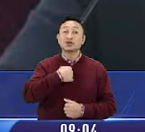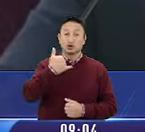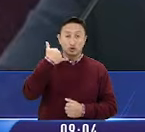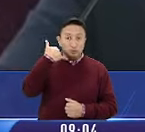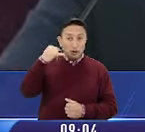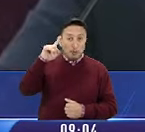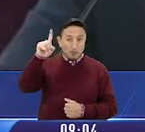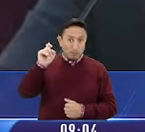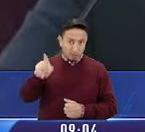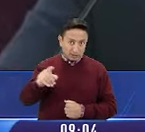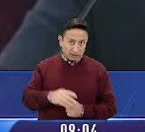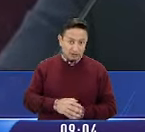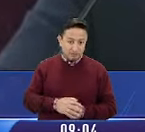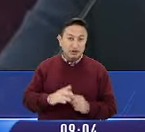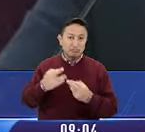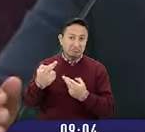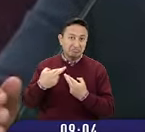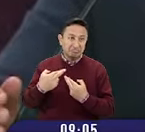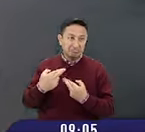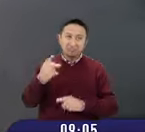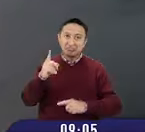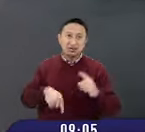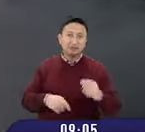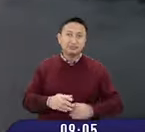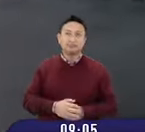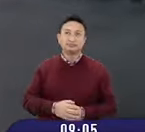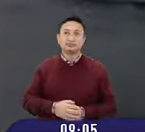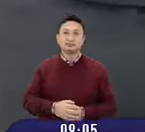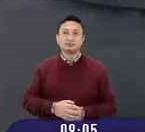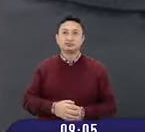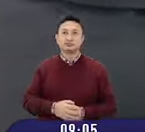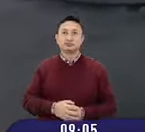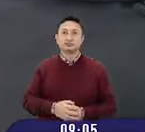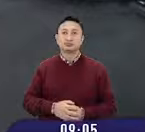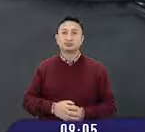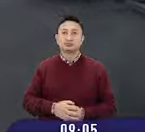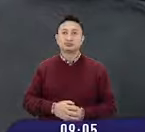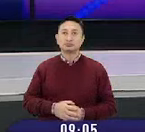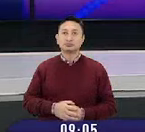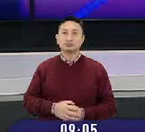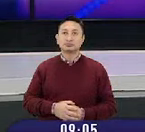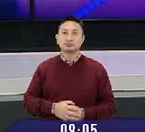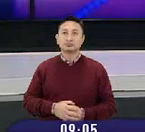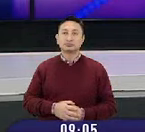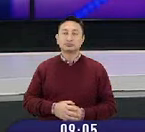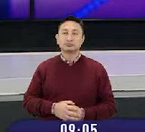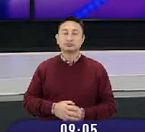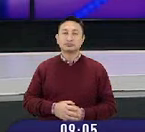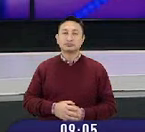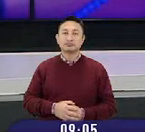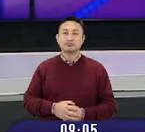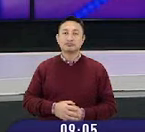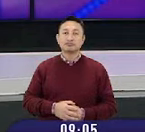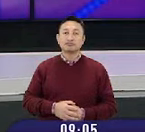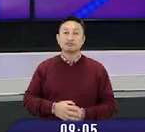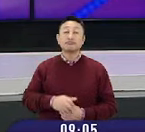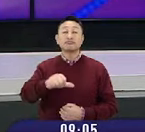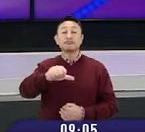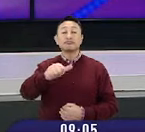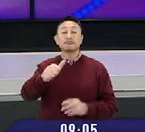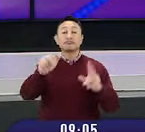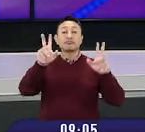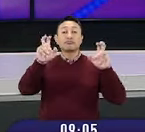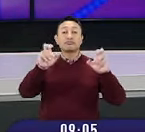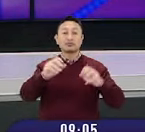obtener su respuesta, pero no fue posible, informó Héctor Romero. Y en otro tema les contamos que en medio